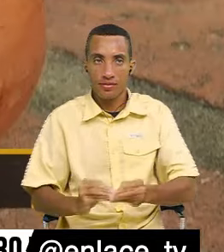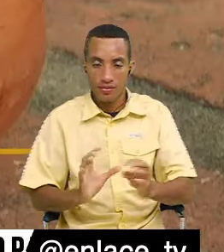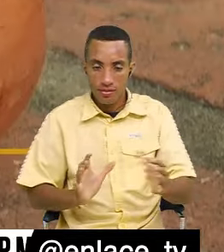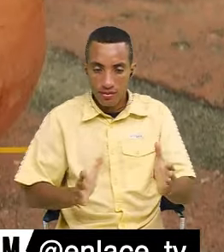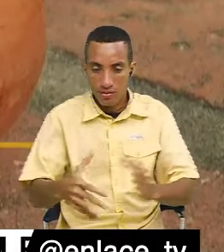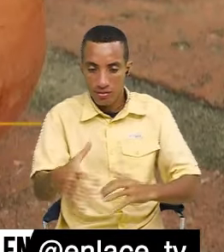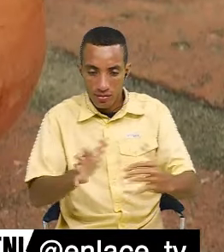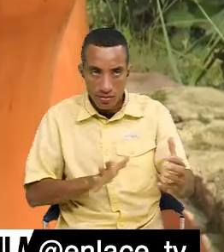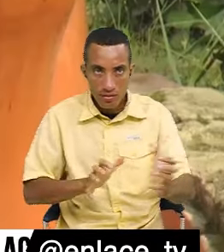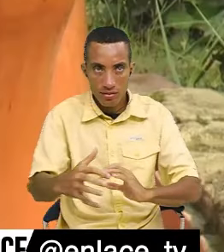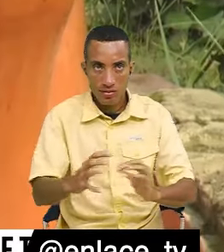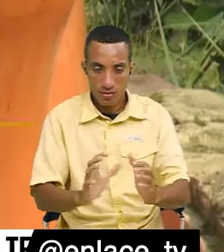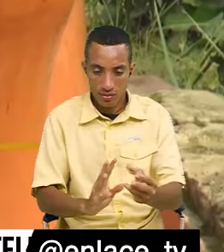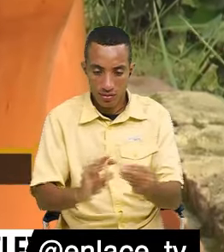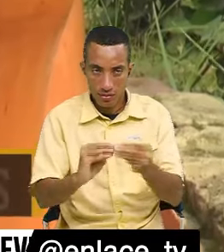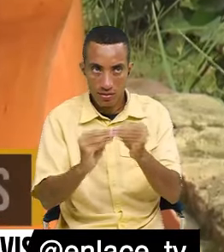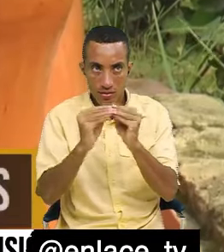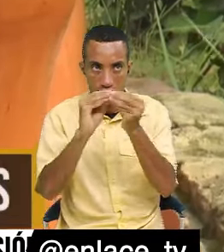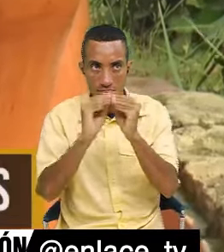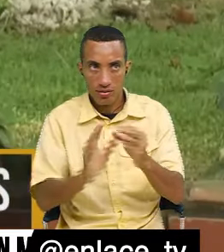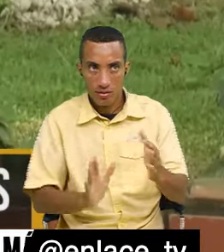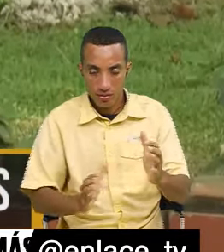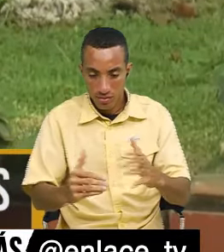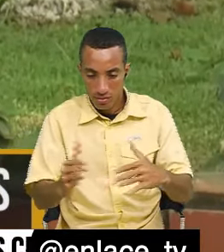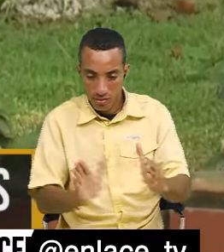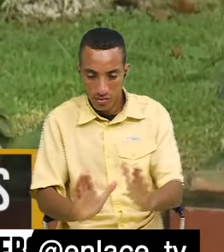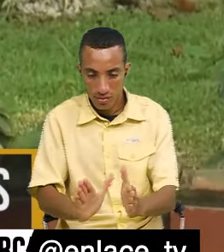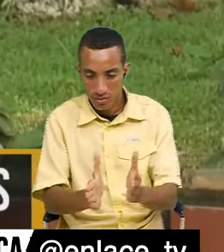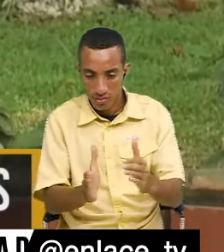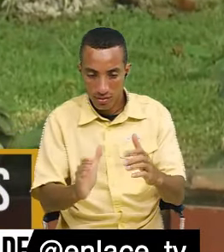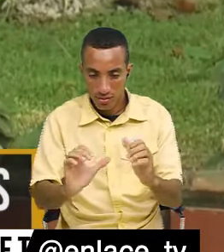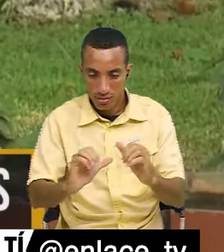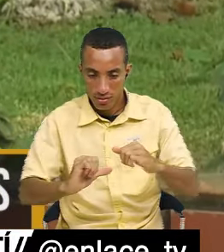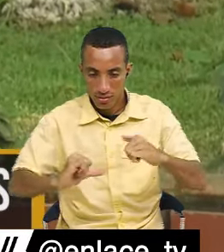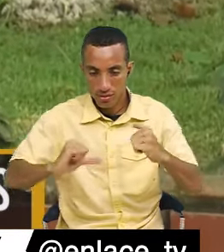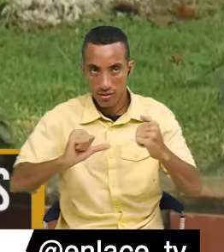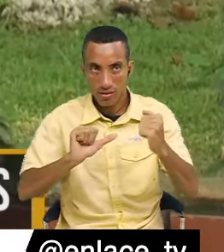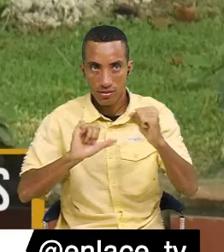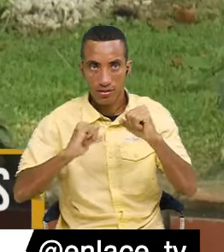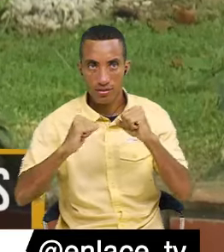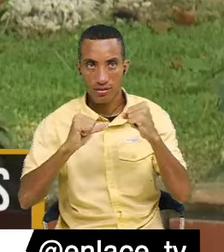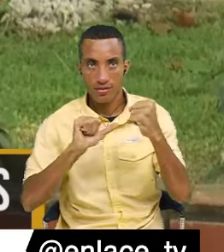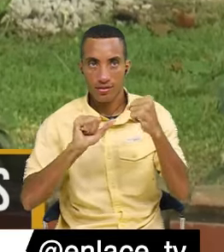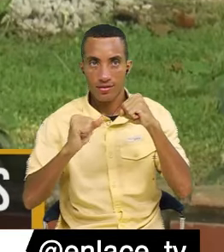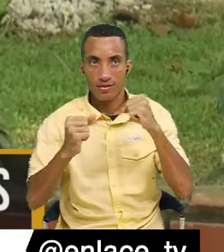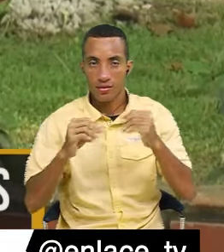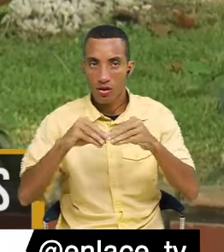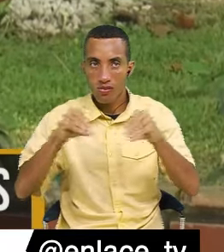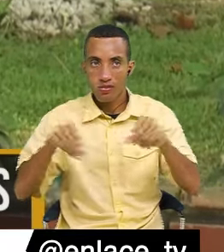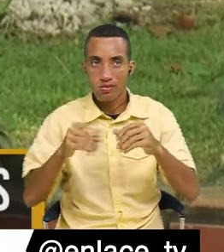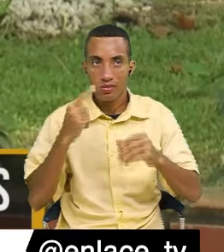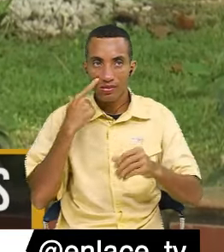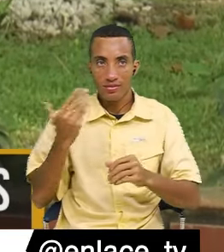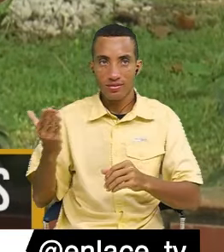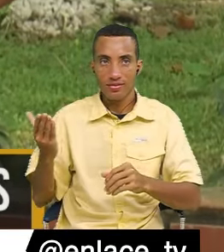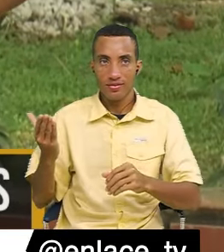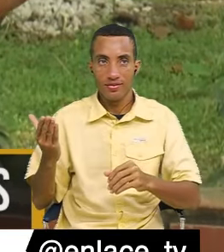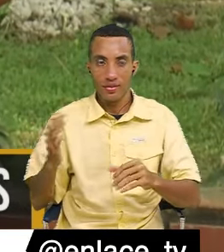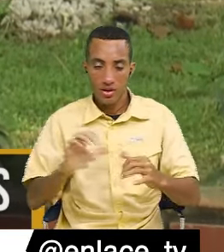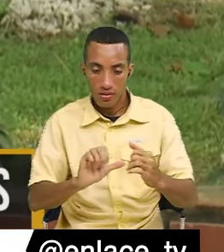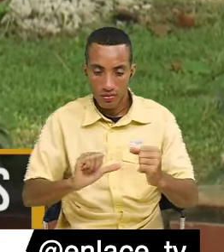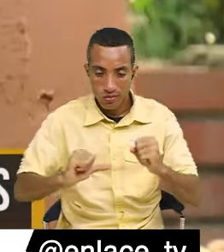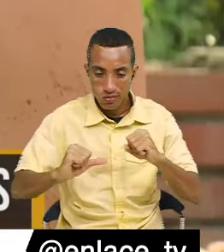arcilla. Jaime Guzmán es alfarero. Alfarero, pues, es la persona que hace artesanías en barro, como lo están viendo acá.